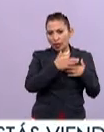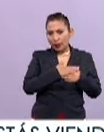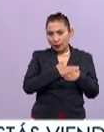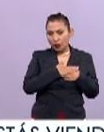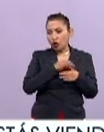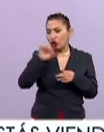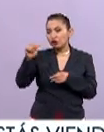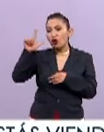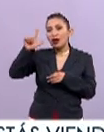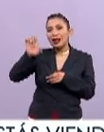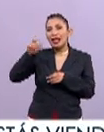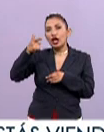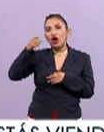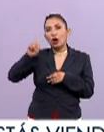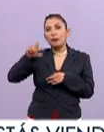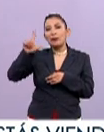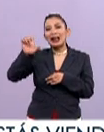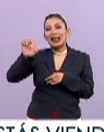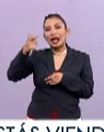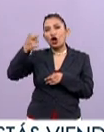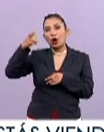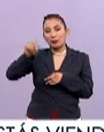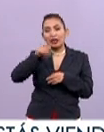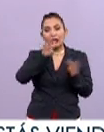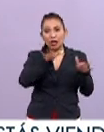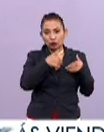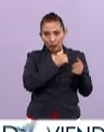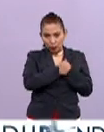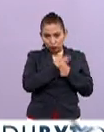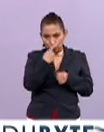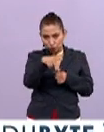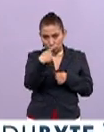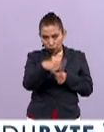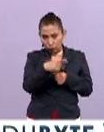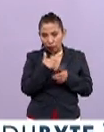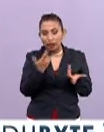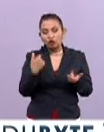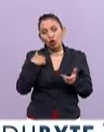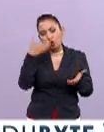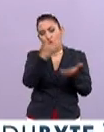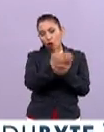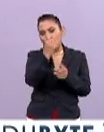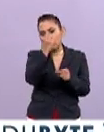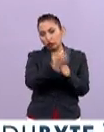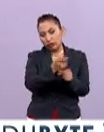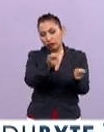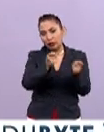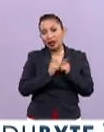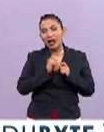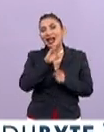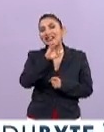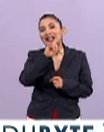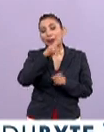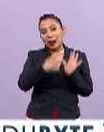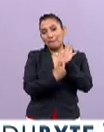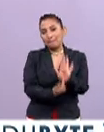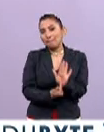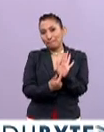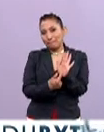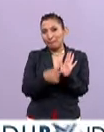el otro Legom Legom, ¿sí? Clausura de Amor es el tuyo, Antonio. Sí, exactamente. Estoy ahí, es una oportunidad que nos dio el CENAR para